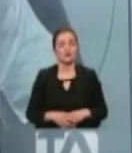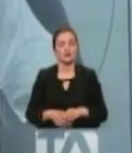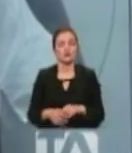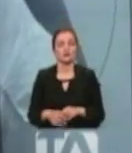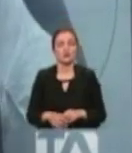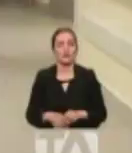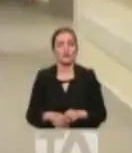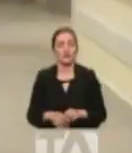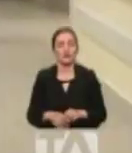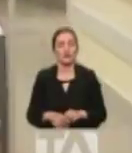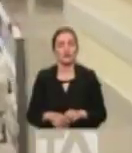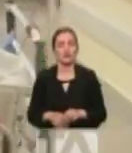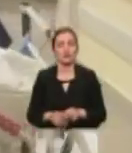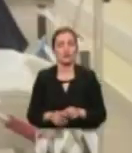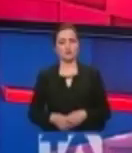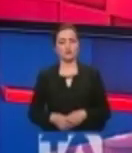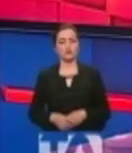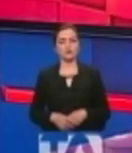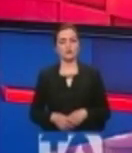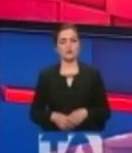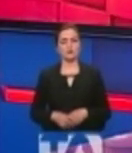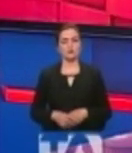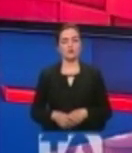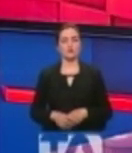Natalie de Nóbrega, 24 horas.